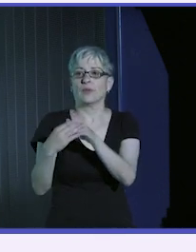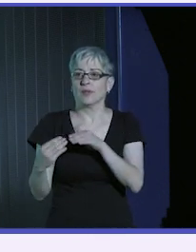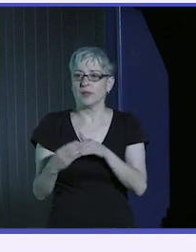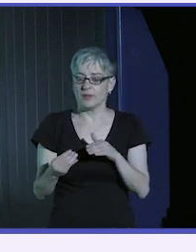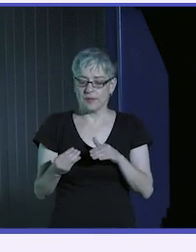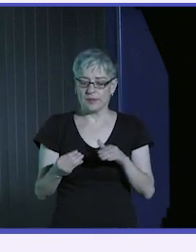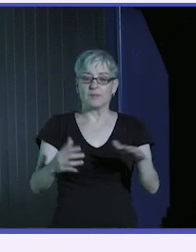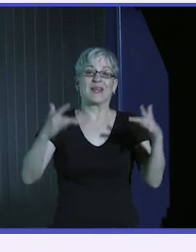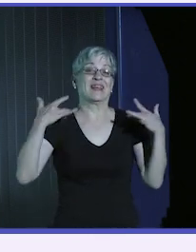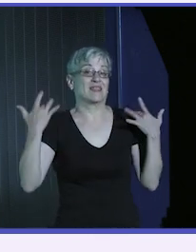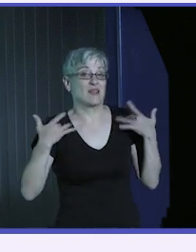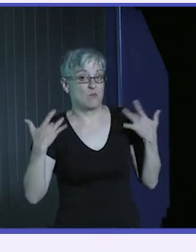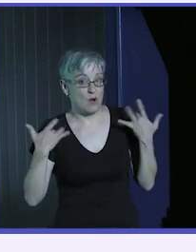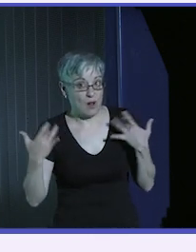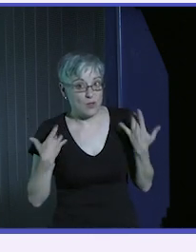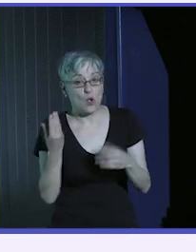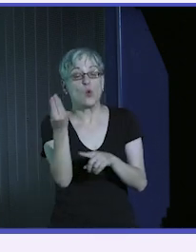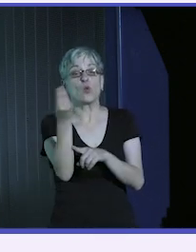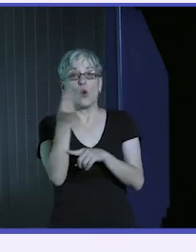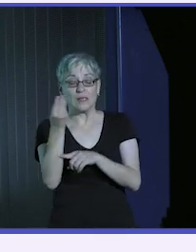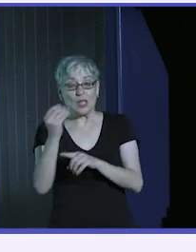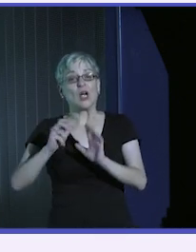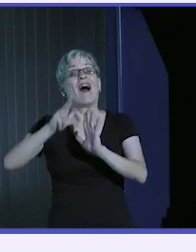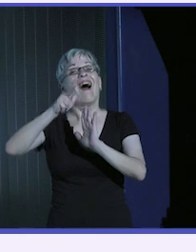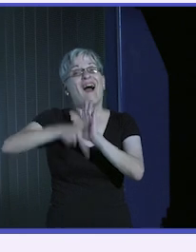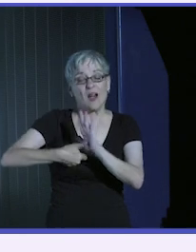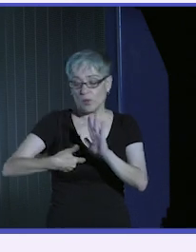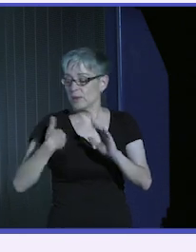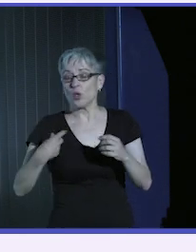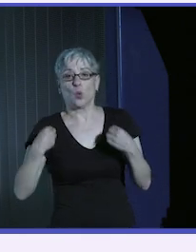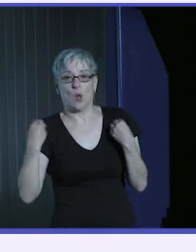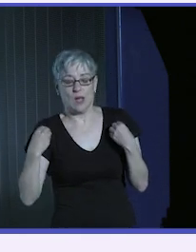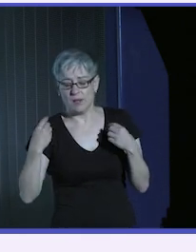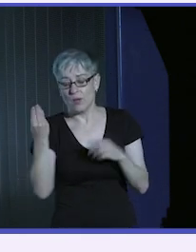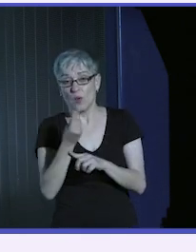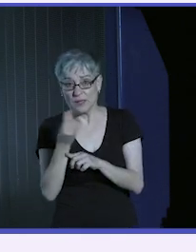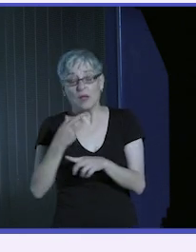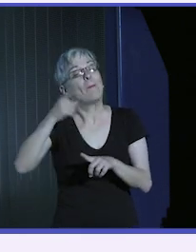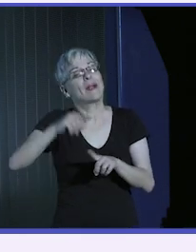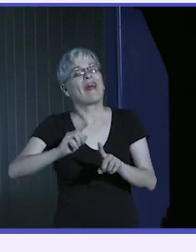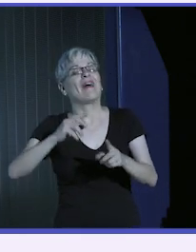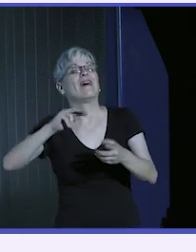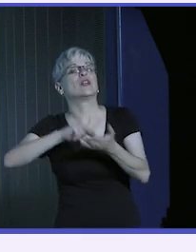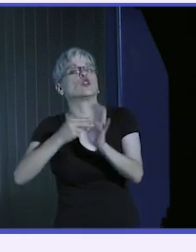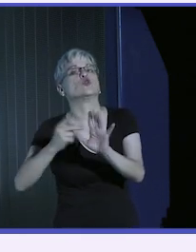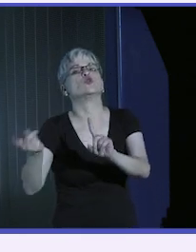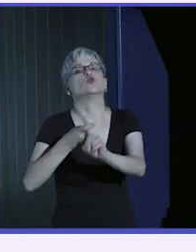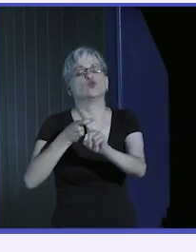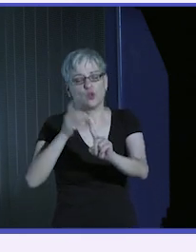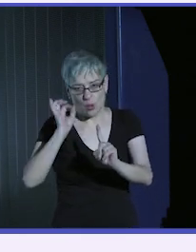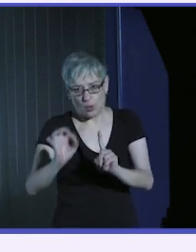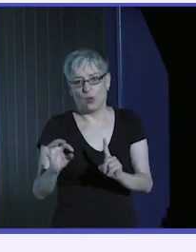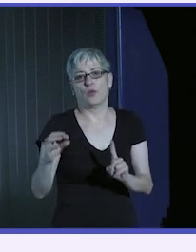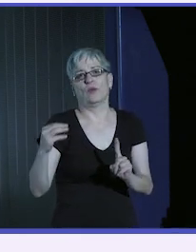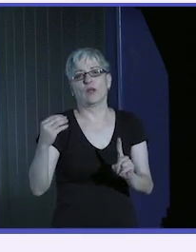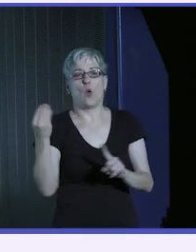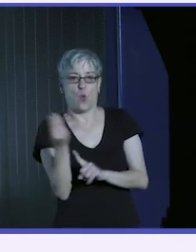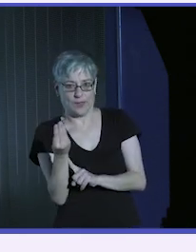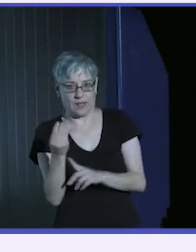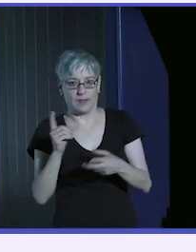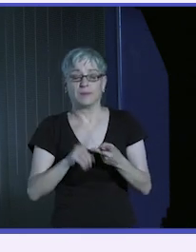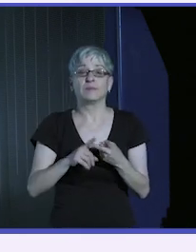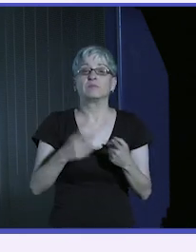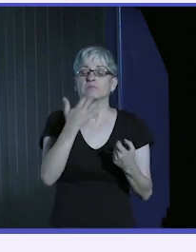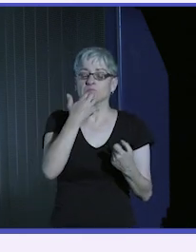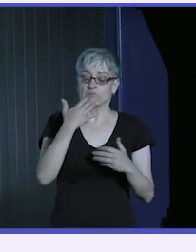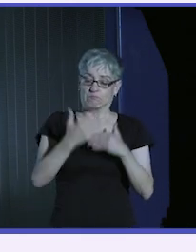tanto simulación cuántica como hardware cuántico para que creáis soluciones cuánticas. El proceso de desarrollo también es muy parecido.